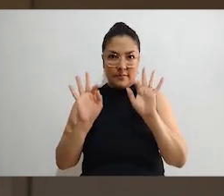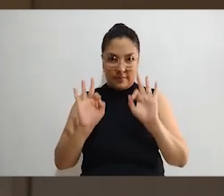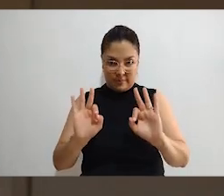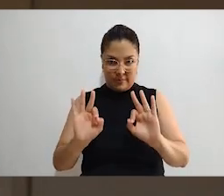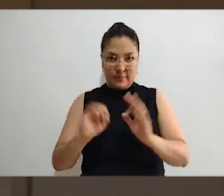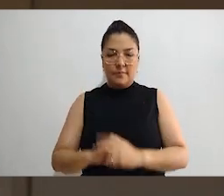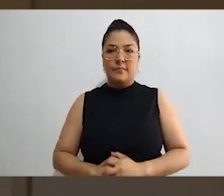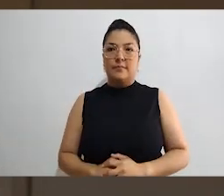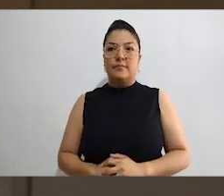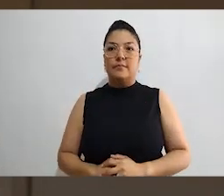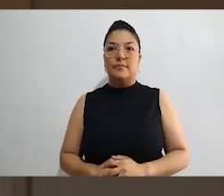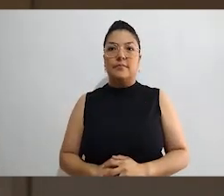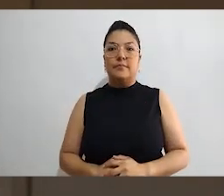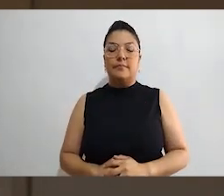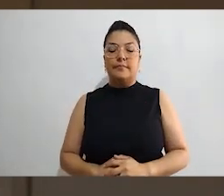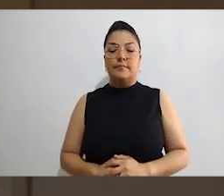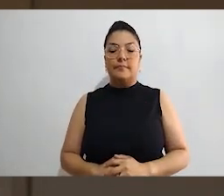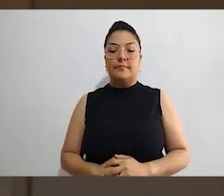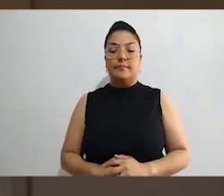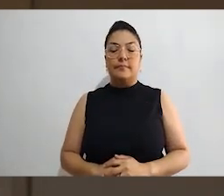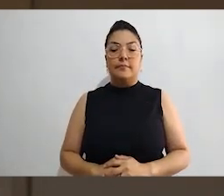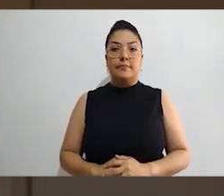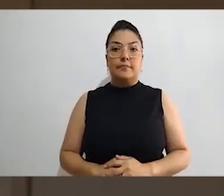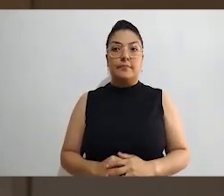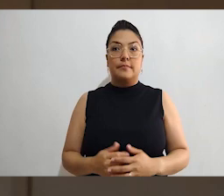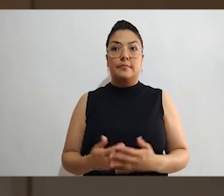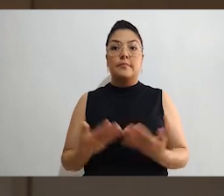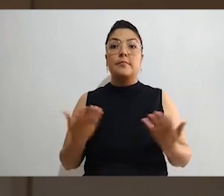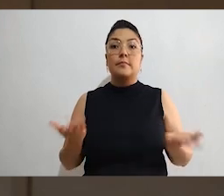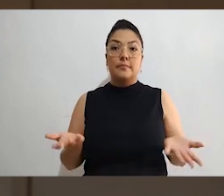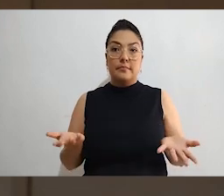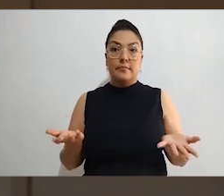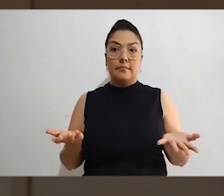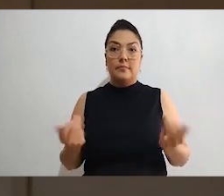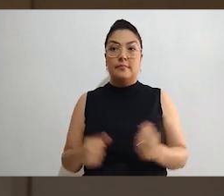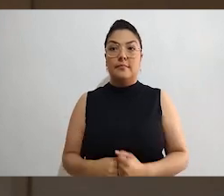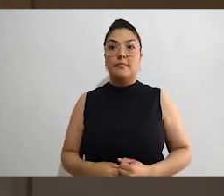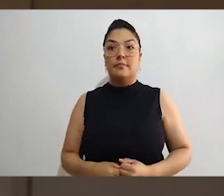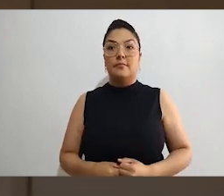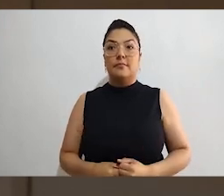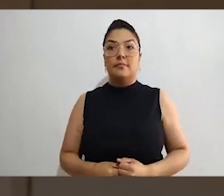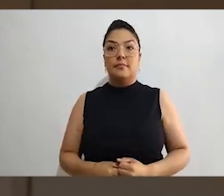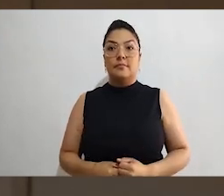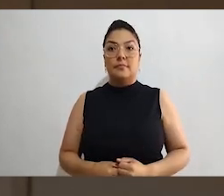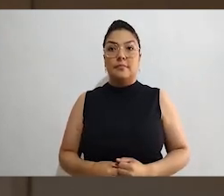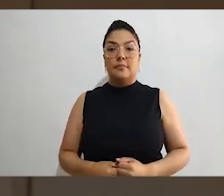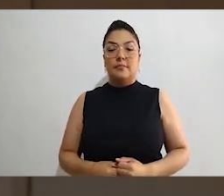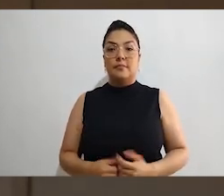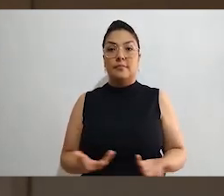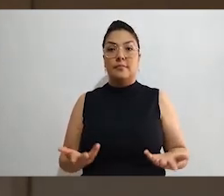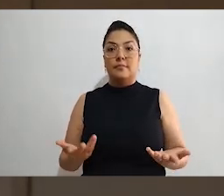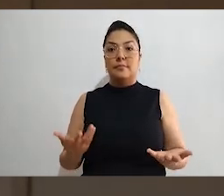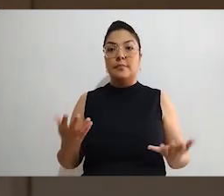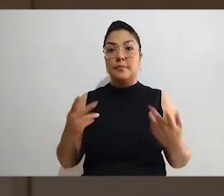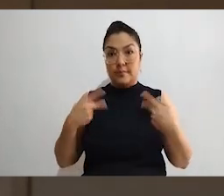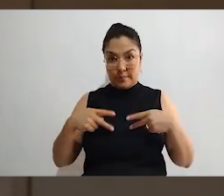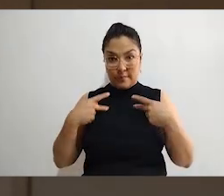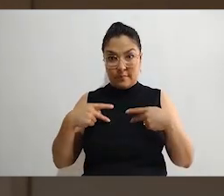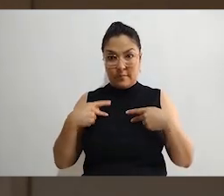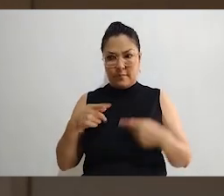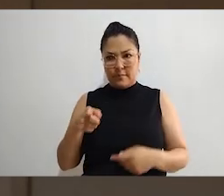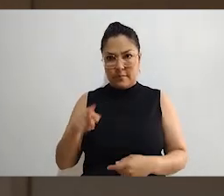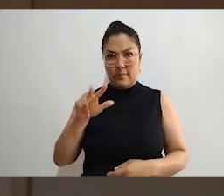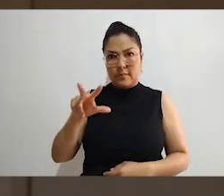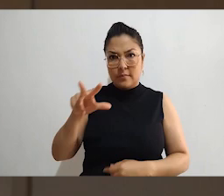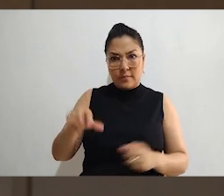debe de replantearse, porque la ciudadanía es antes incluso, como dice la Constitución, de los 18 años.